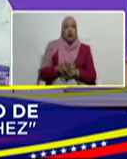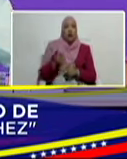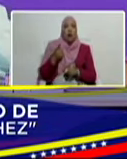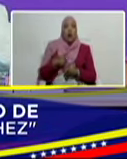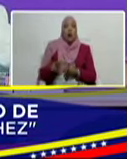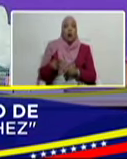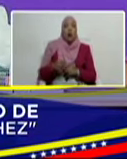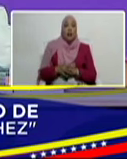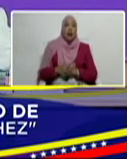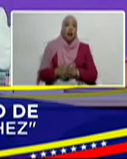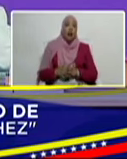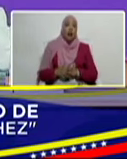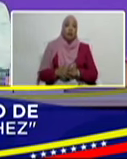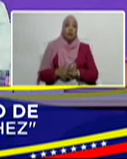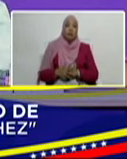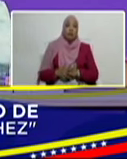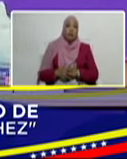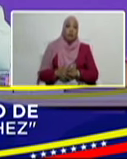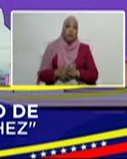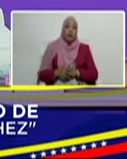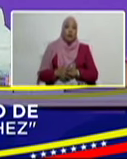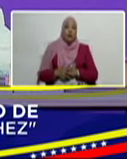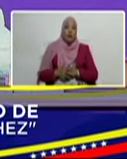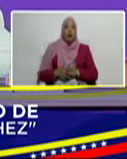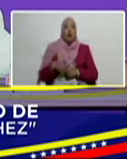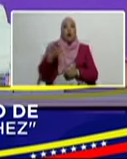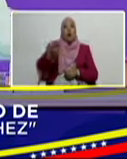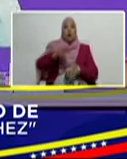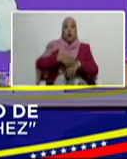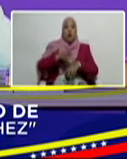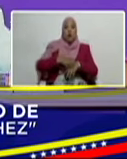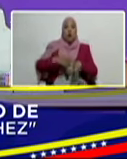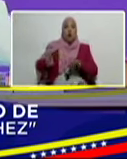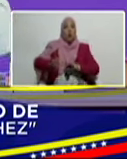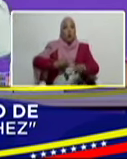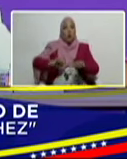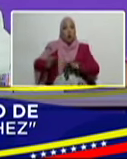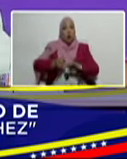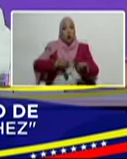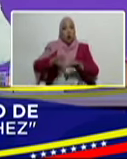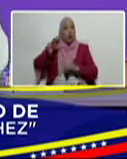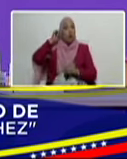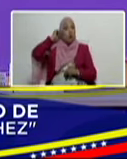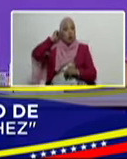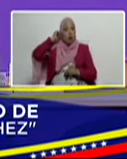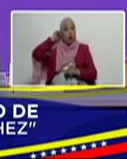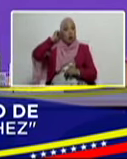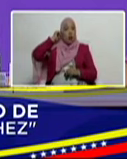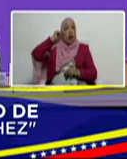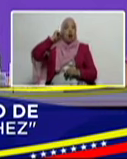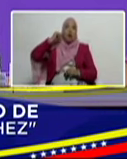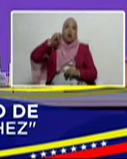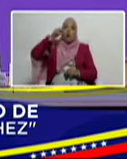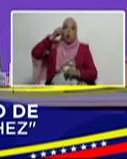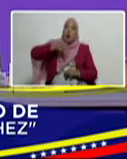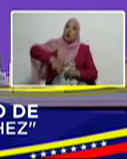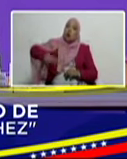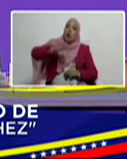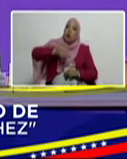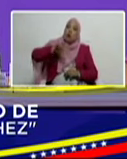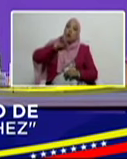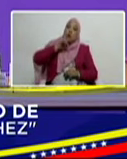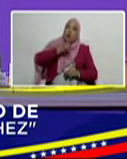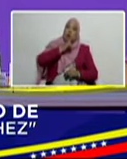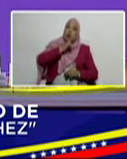diverso, abarcante y muy convocante movimiento de movimientos de mujeres que lleva el nombre